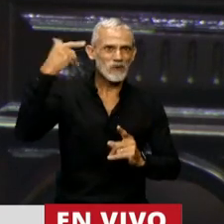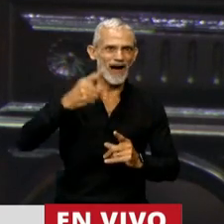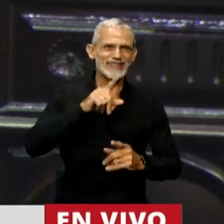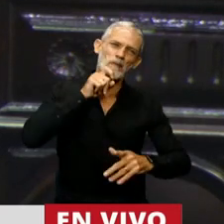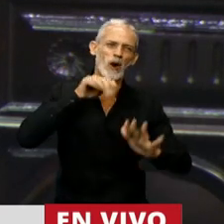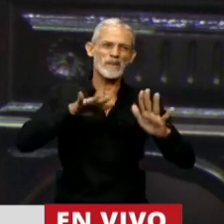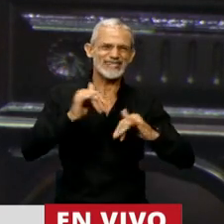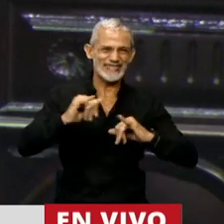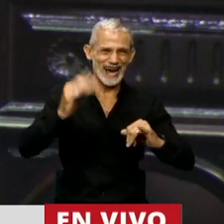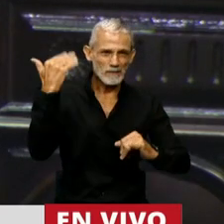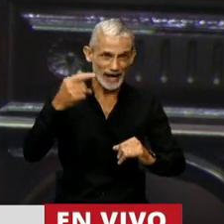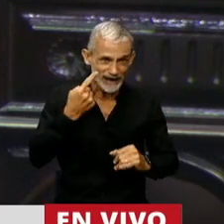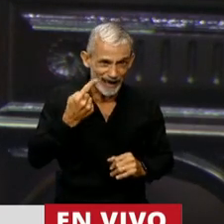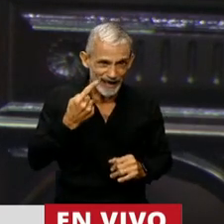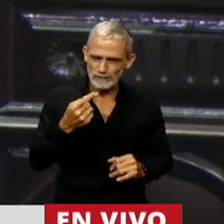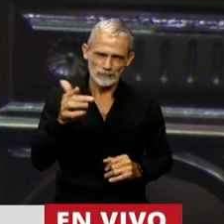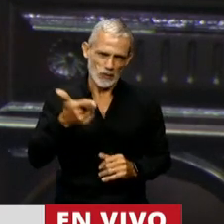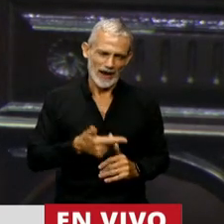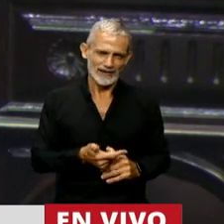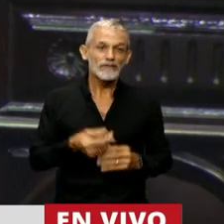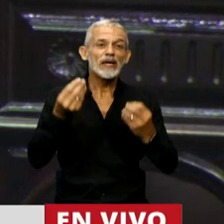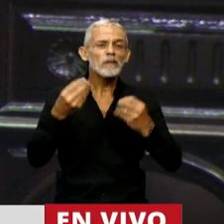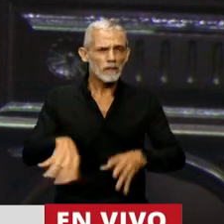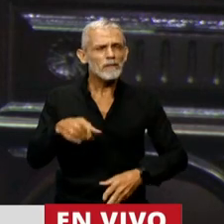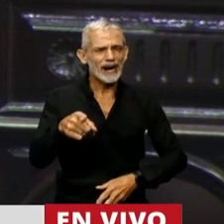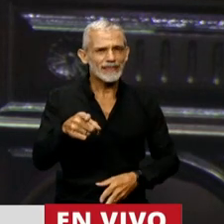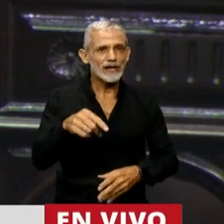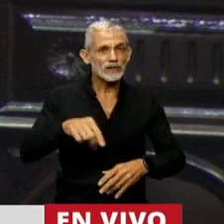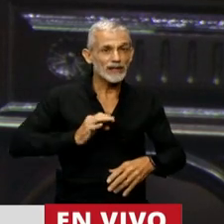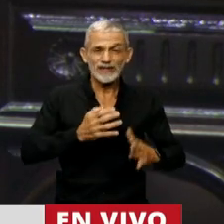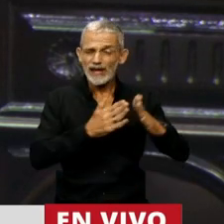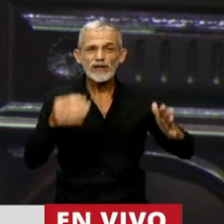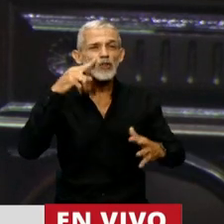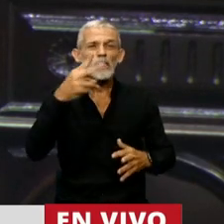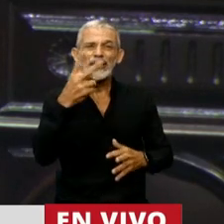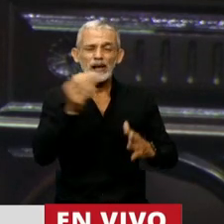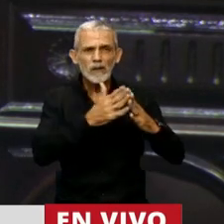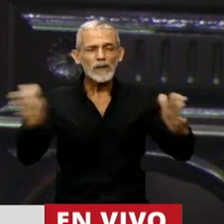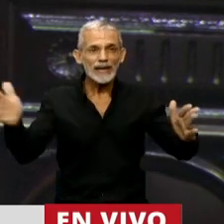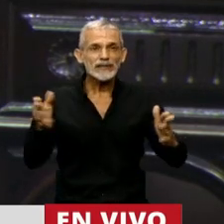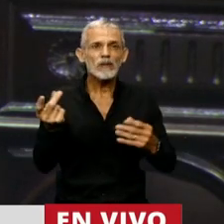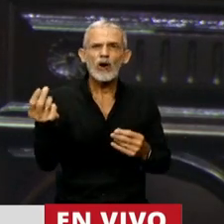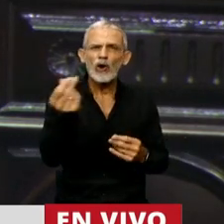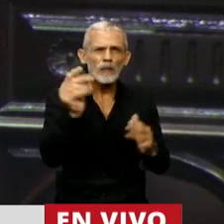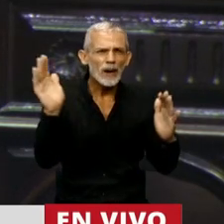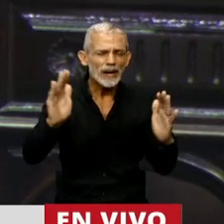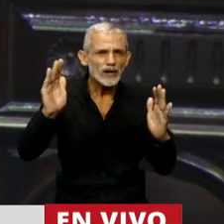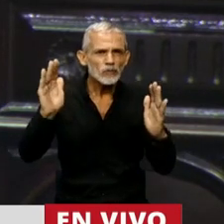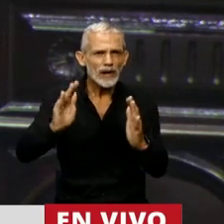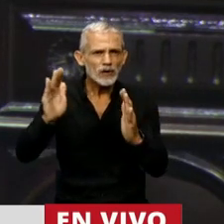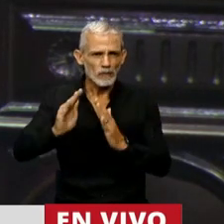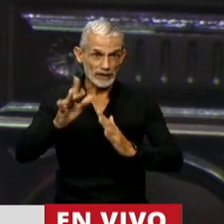prometieron durante la campaña, que perdieron durante este 2020 poder adquisitivo y que en